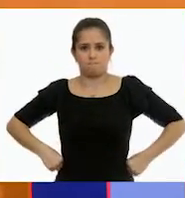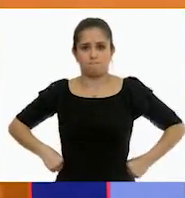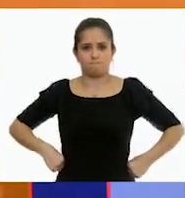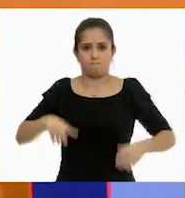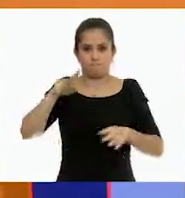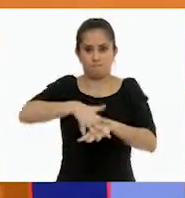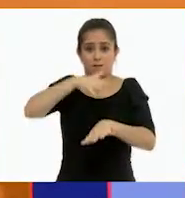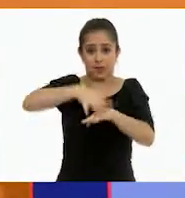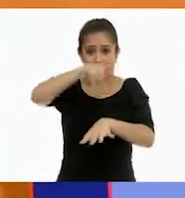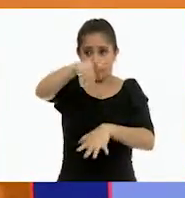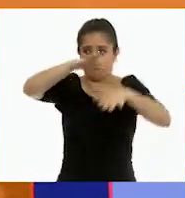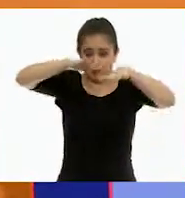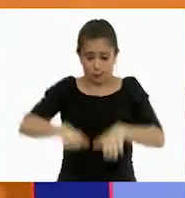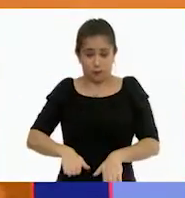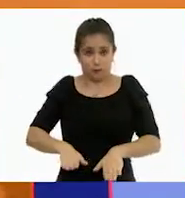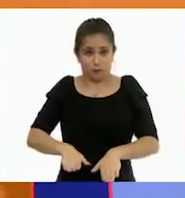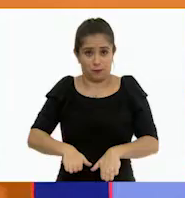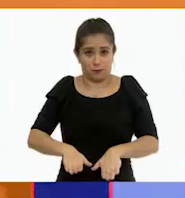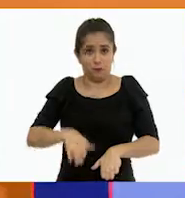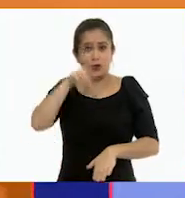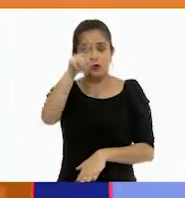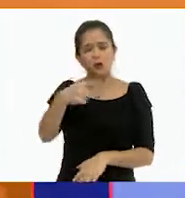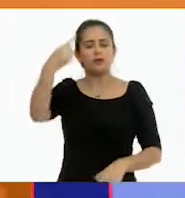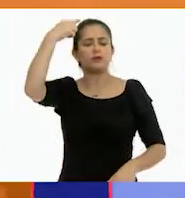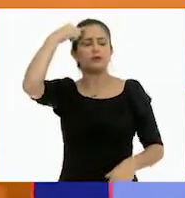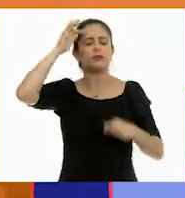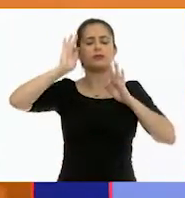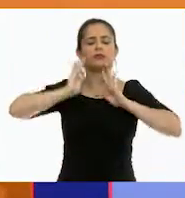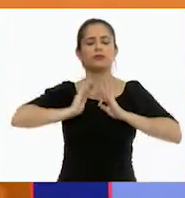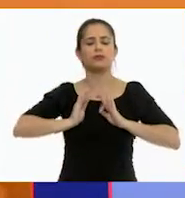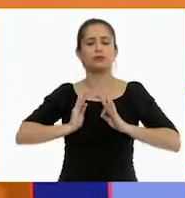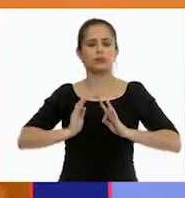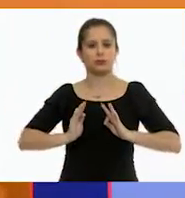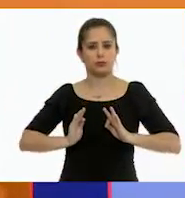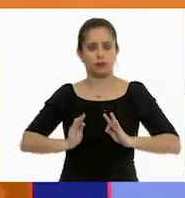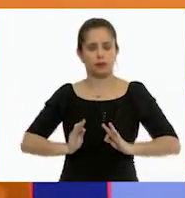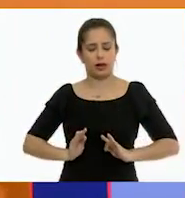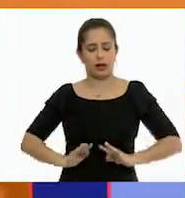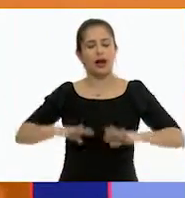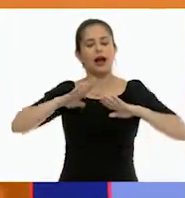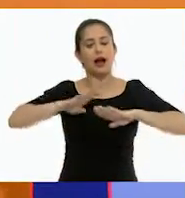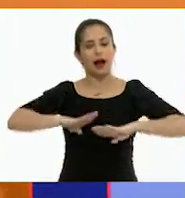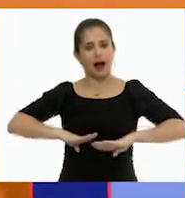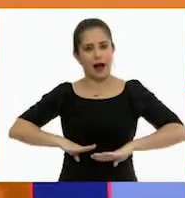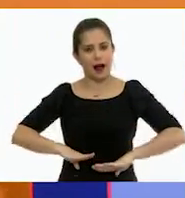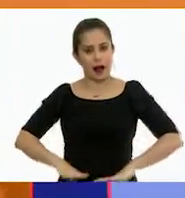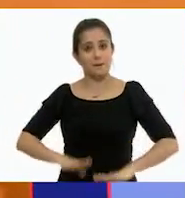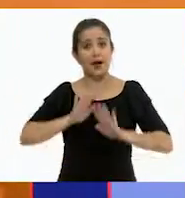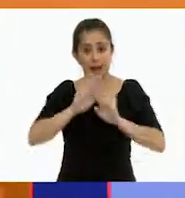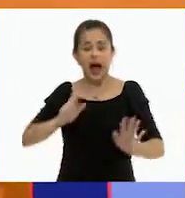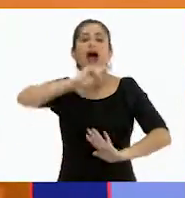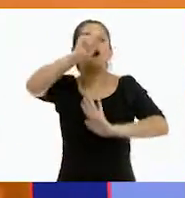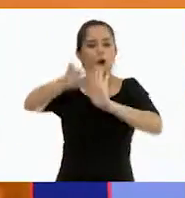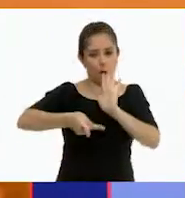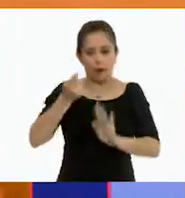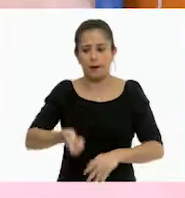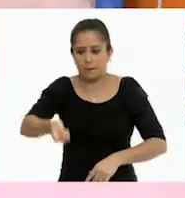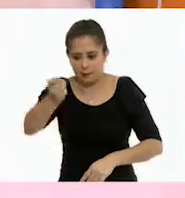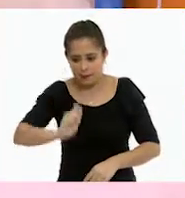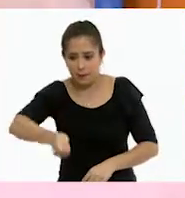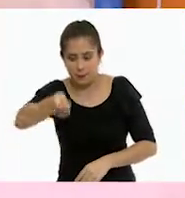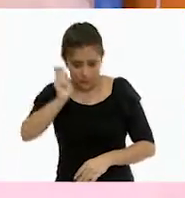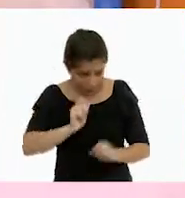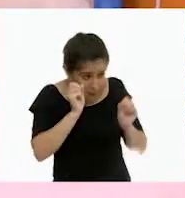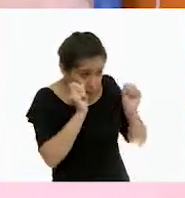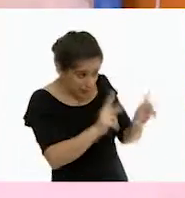pies. Eso es. Vamos a relajar nuestra mente, a tranquilizarla, a volver a la calma para luego intentar otra vez el valero. ¿Te parece? Muy